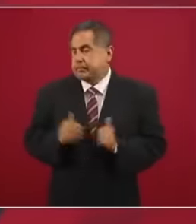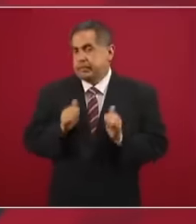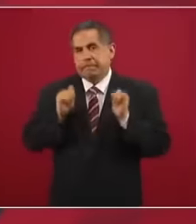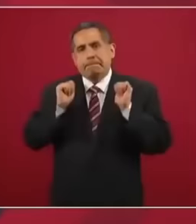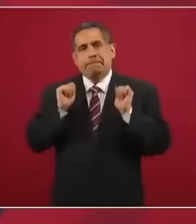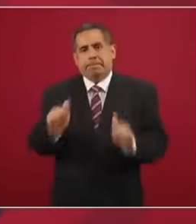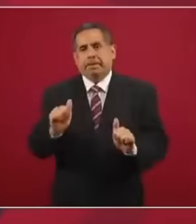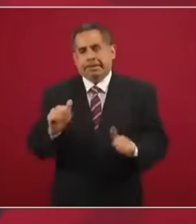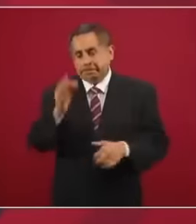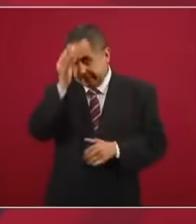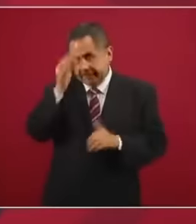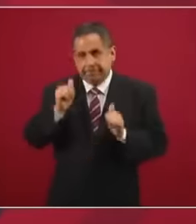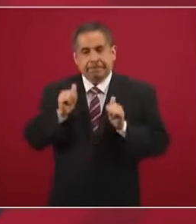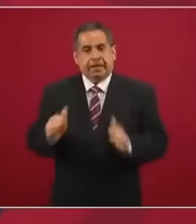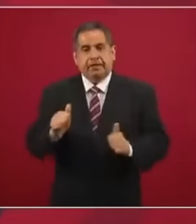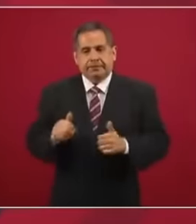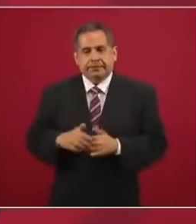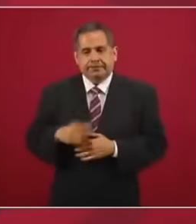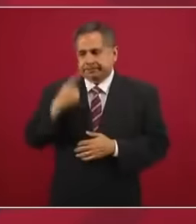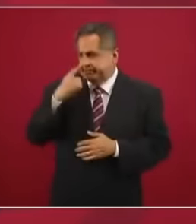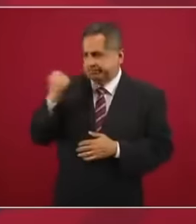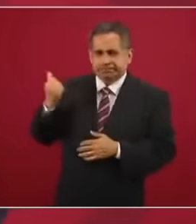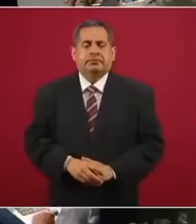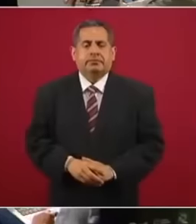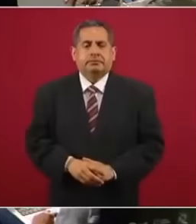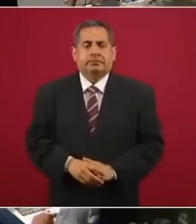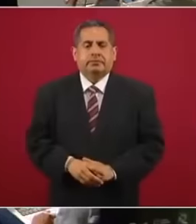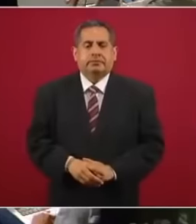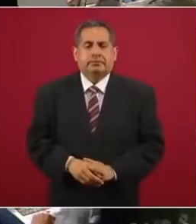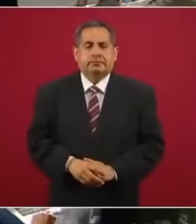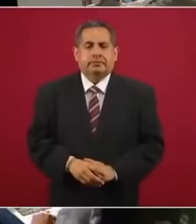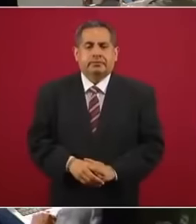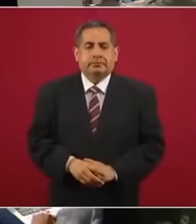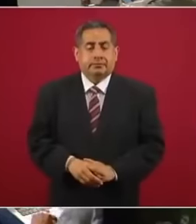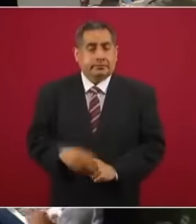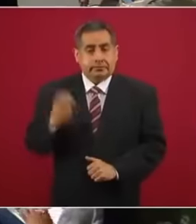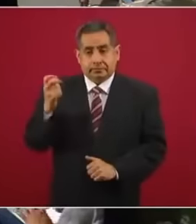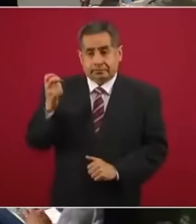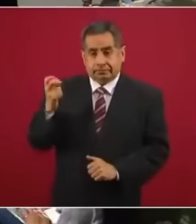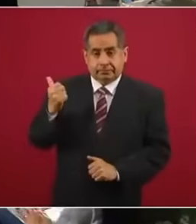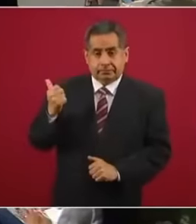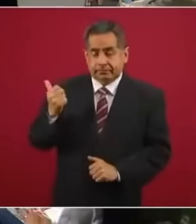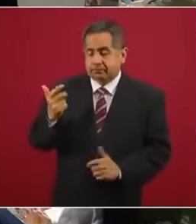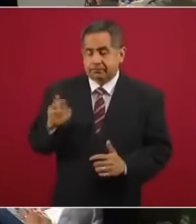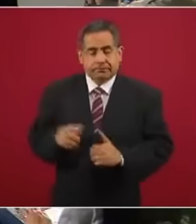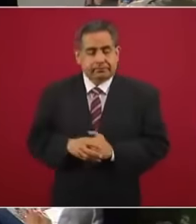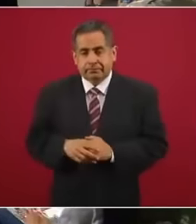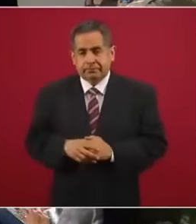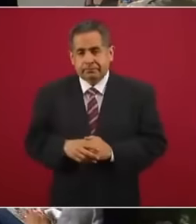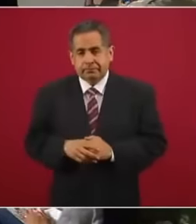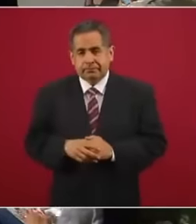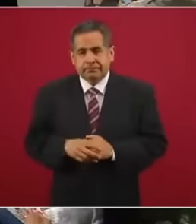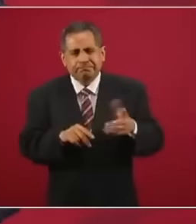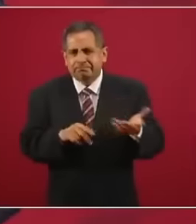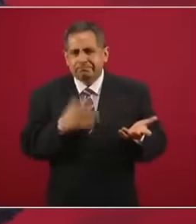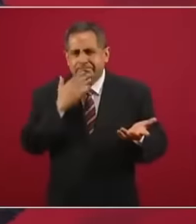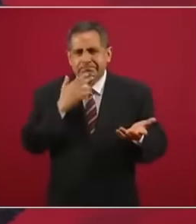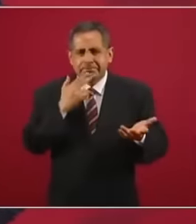salvamos. Van a ver cómo está. ¿Y qué son? Vasos